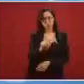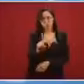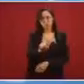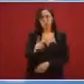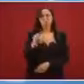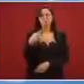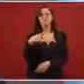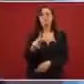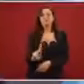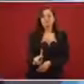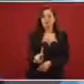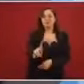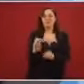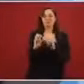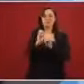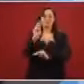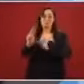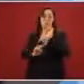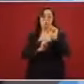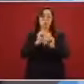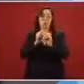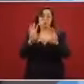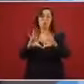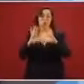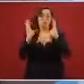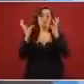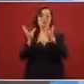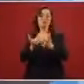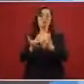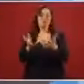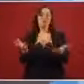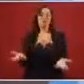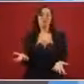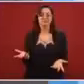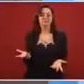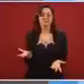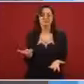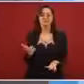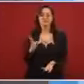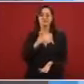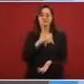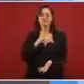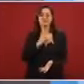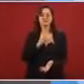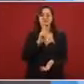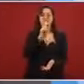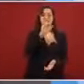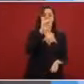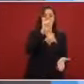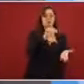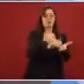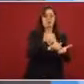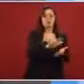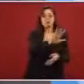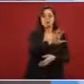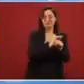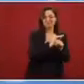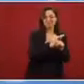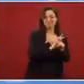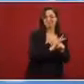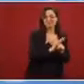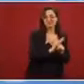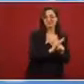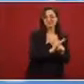manejado. A nivel mundial, ¿sí?, se habla de 2.500 pérdidas de vidas